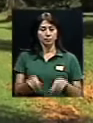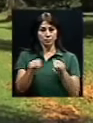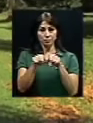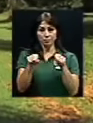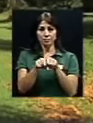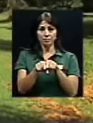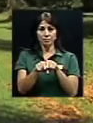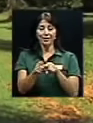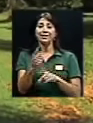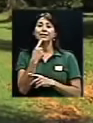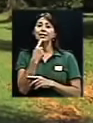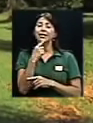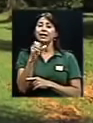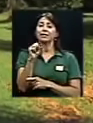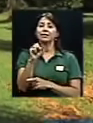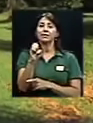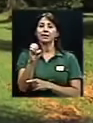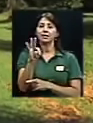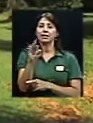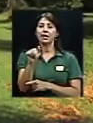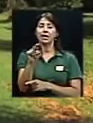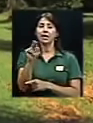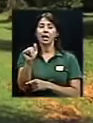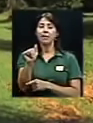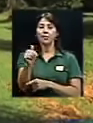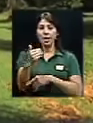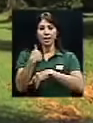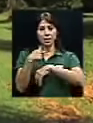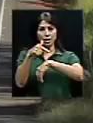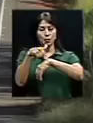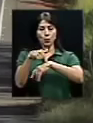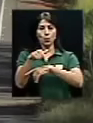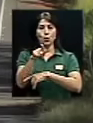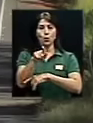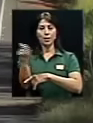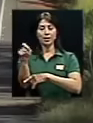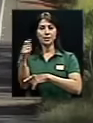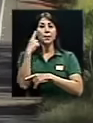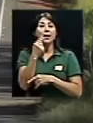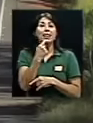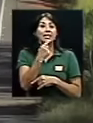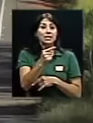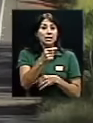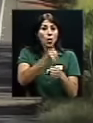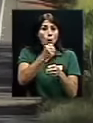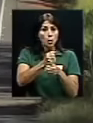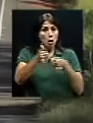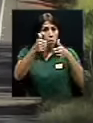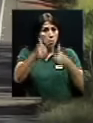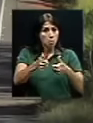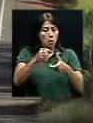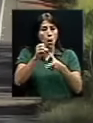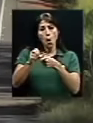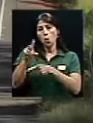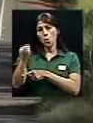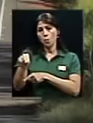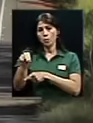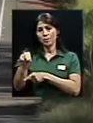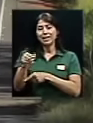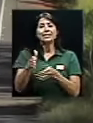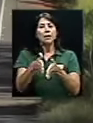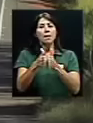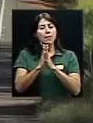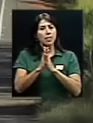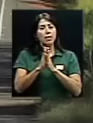Además, se indica que CETENA tiene un mes para emitir su resolución sobre la viabilidad o no de la obra, y se solicita que lo haga de